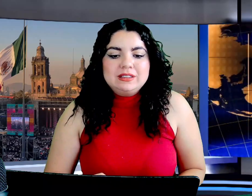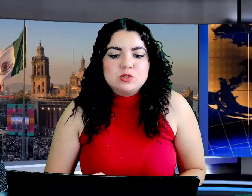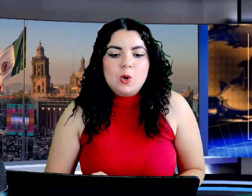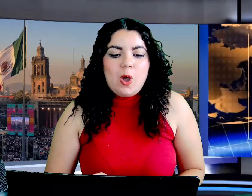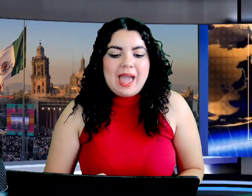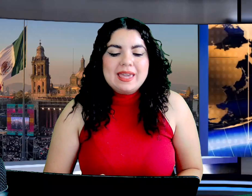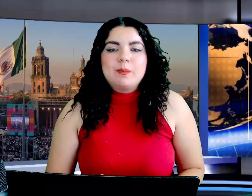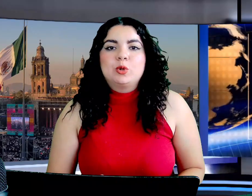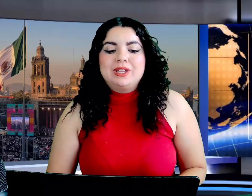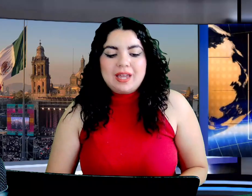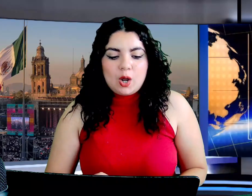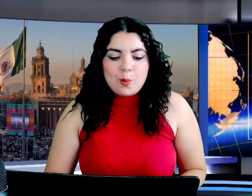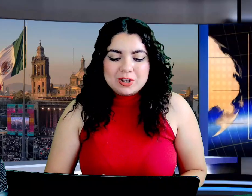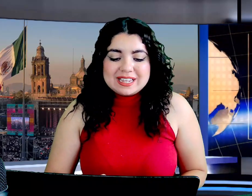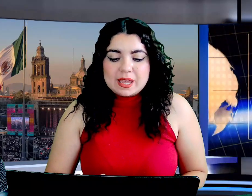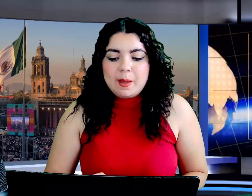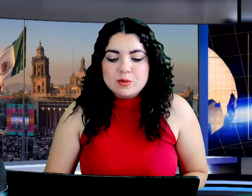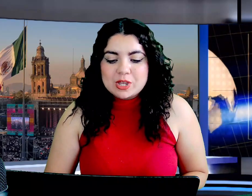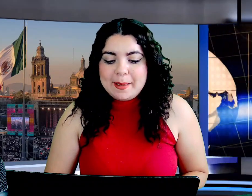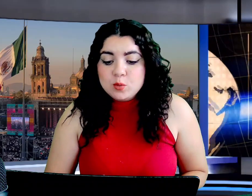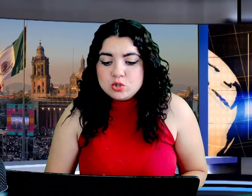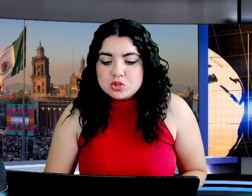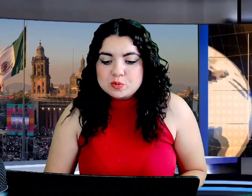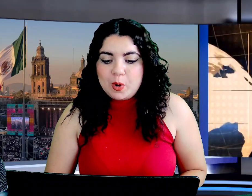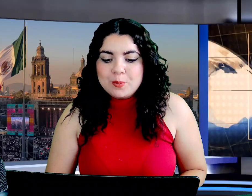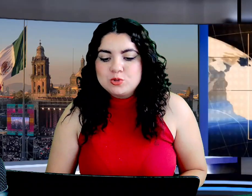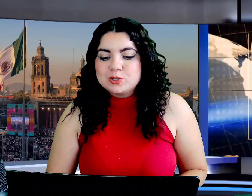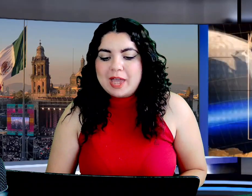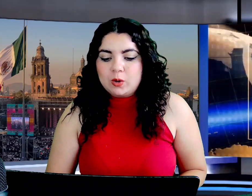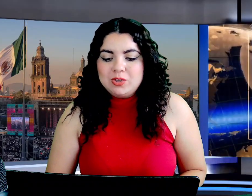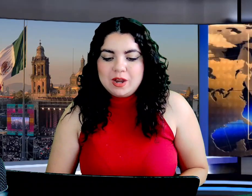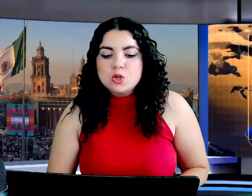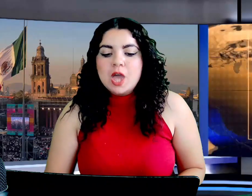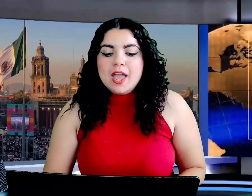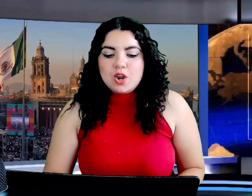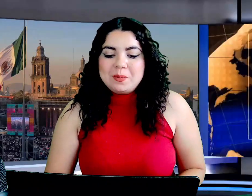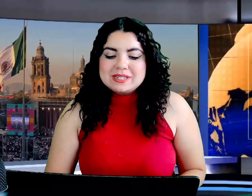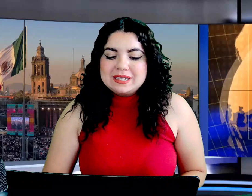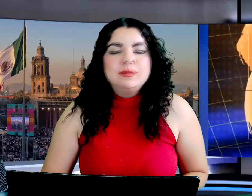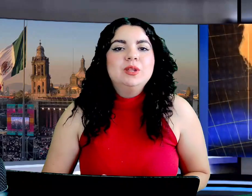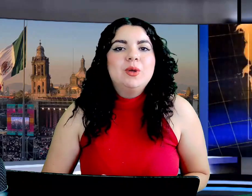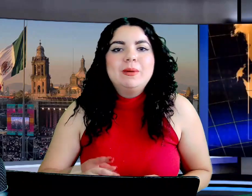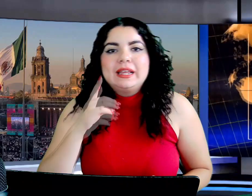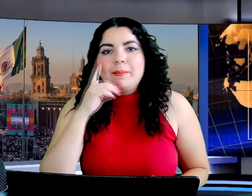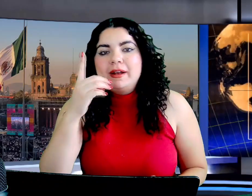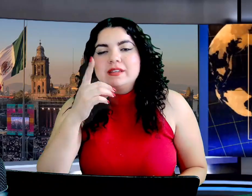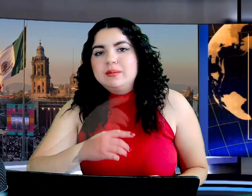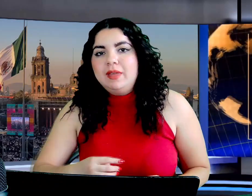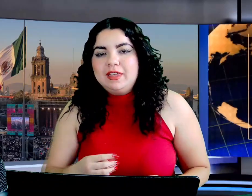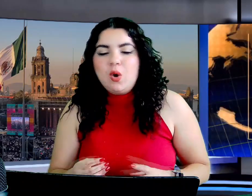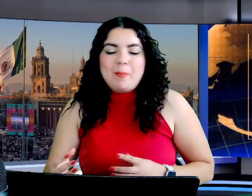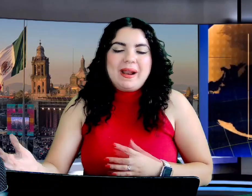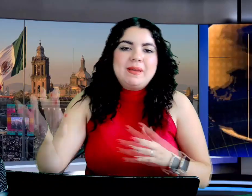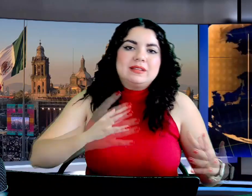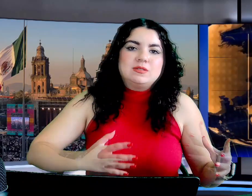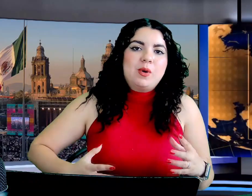buen tesoro hay que protegerlo porque sabemos que hay muchos, pero muchos carroñeros que nomás están viendo a ver qué aparece en